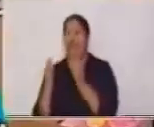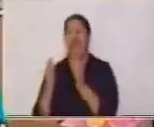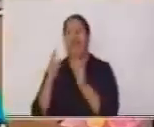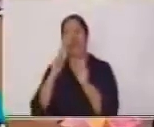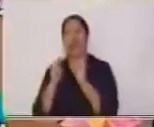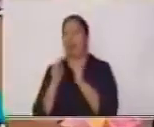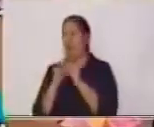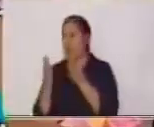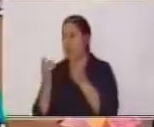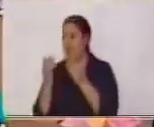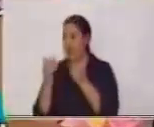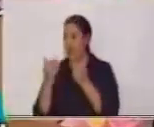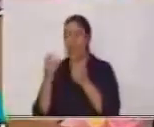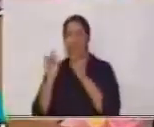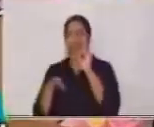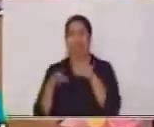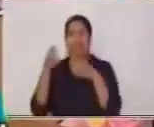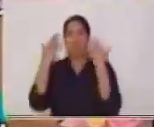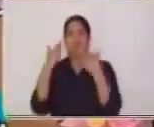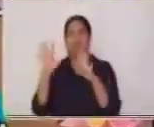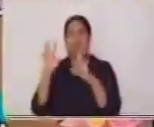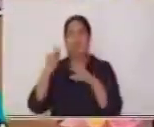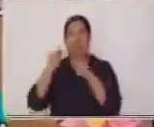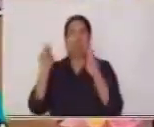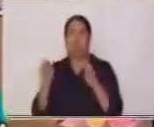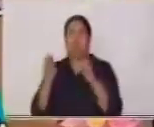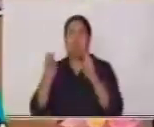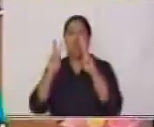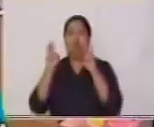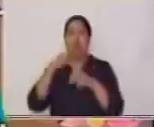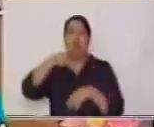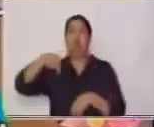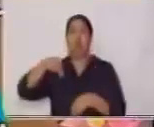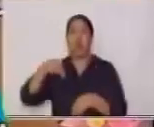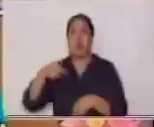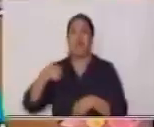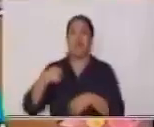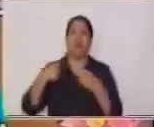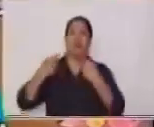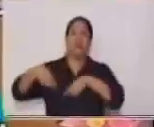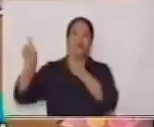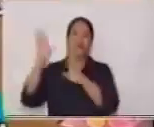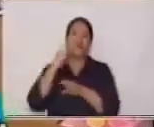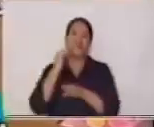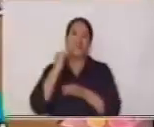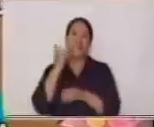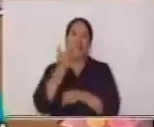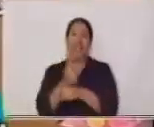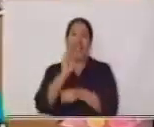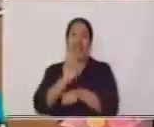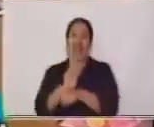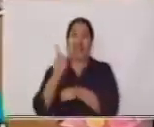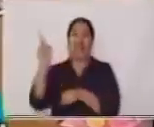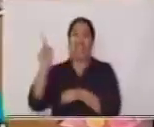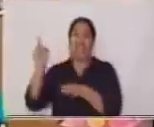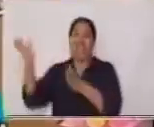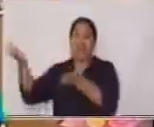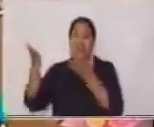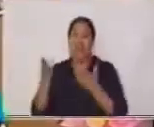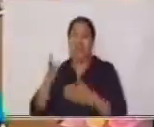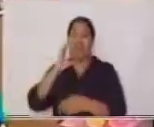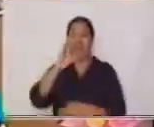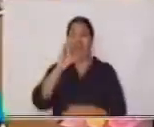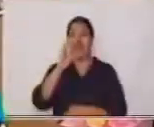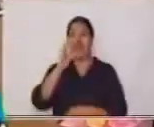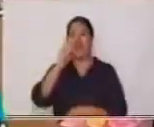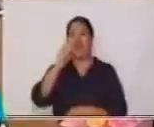nombre. Yo te puedo contar mi experiencia. Una vez viajé a Alta Verapaz y me dieron un caldo delicioso. ¿Has probado el caquic? Es muy